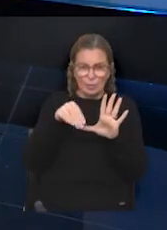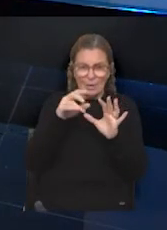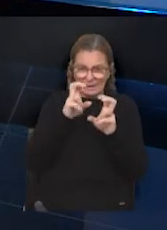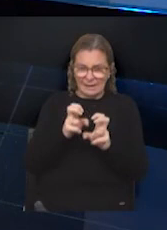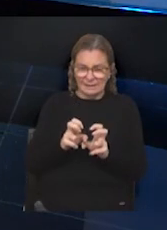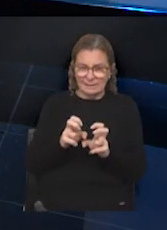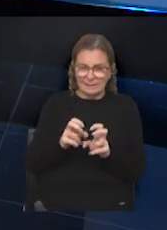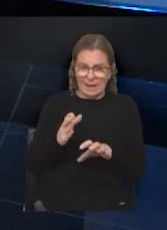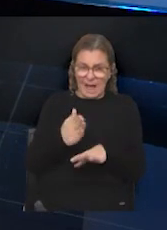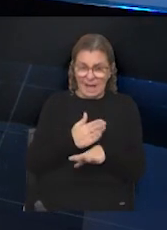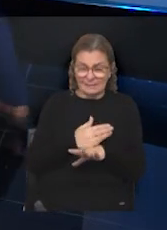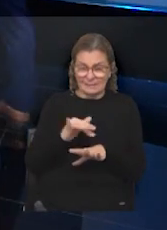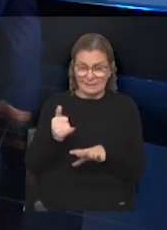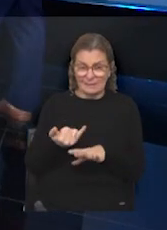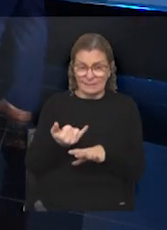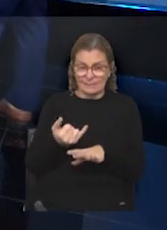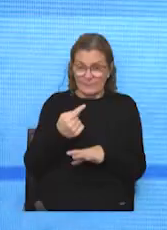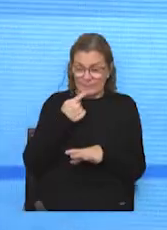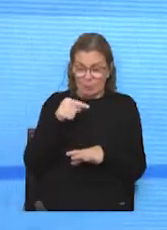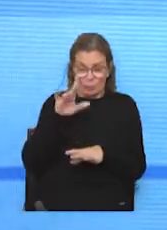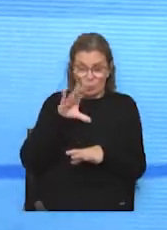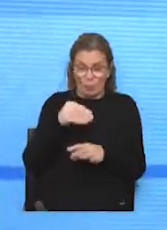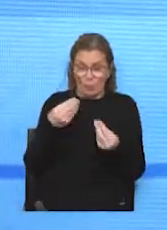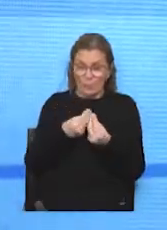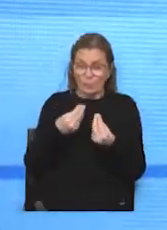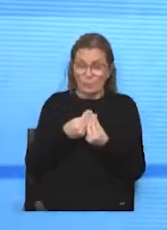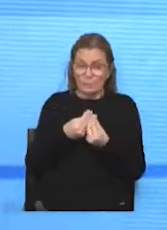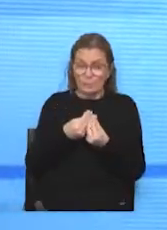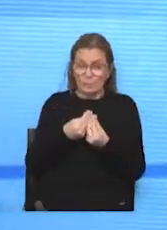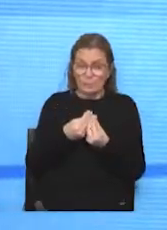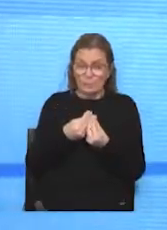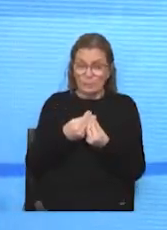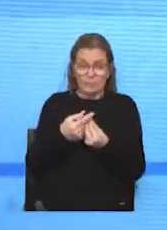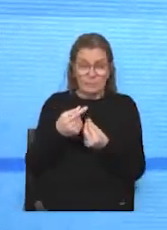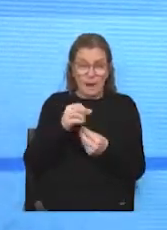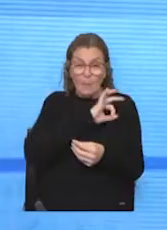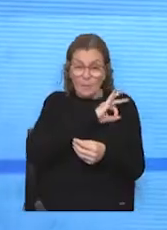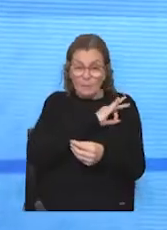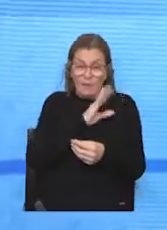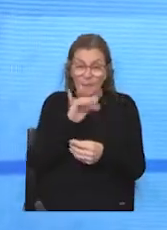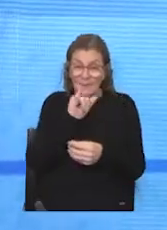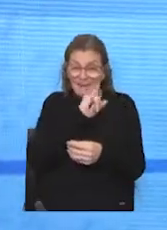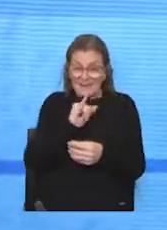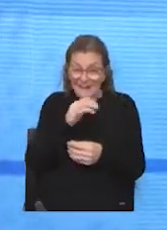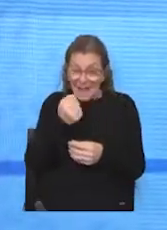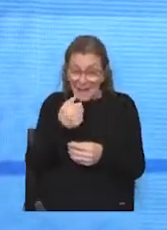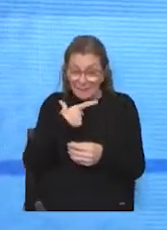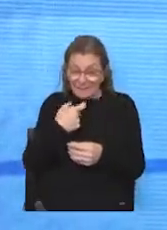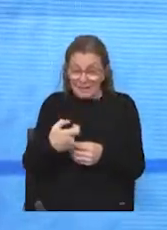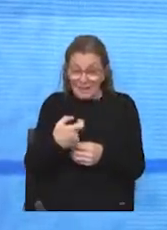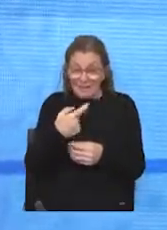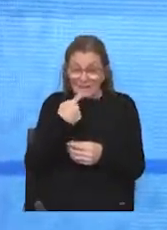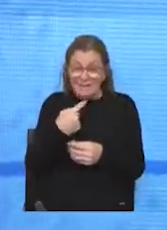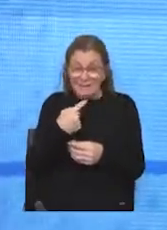claro pero pero antes de eso también yo te digo todo hay mucho tiempo y las pruebas piza y la pruebas Pizza yo ustedes me